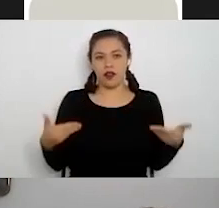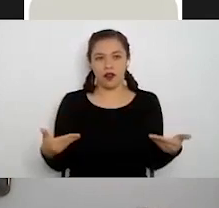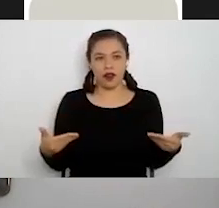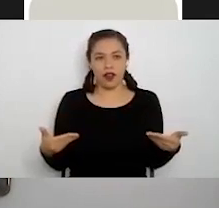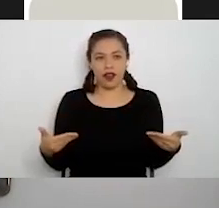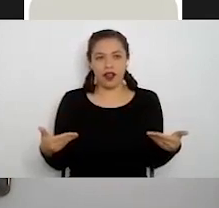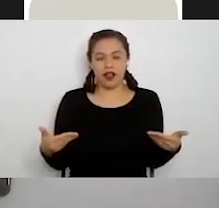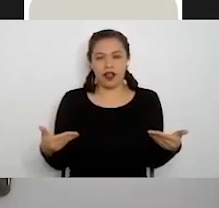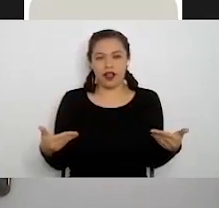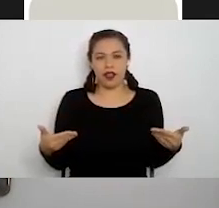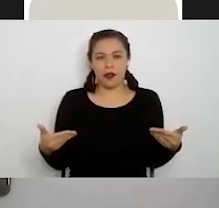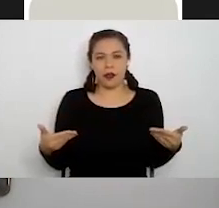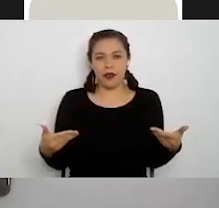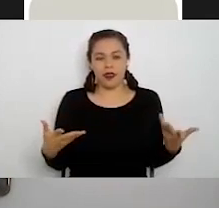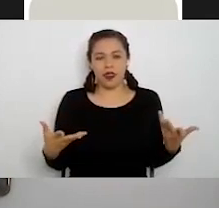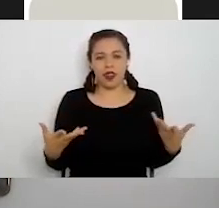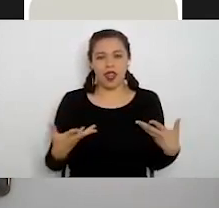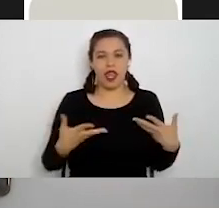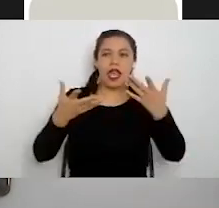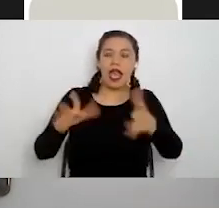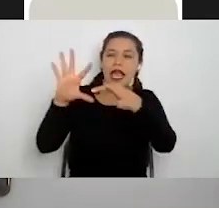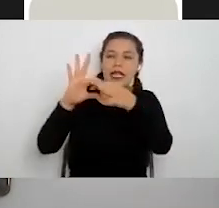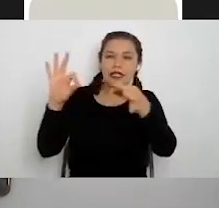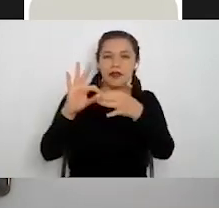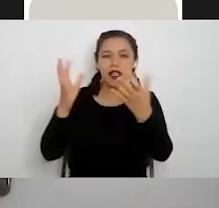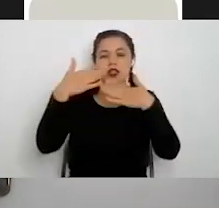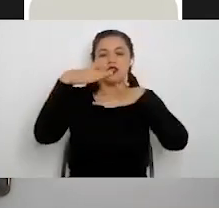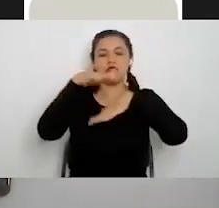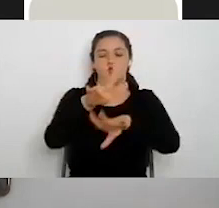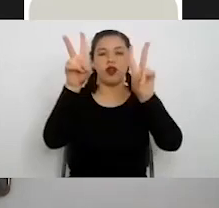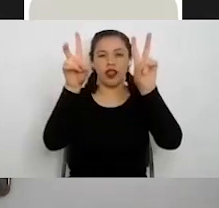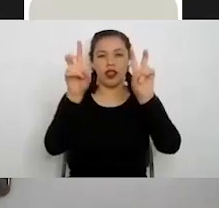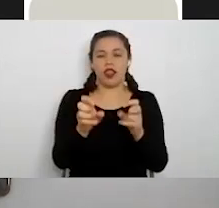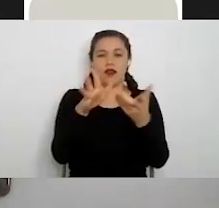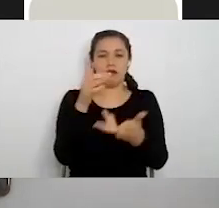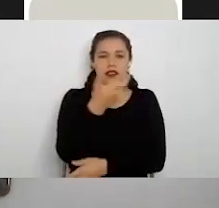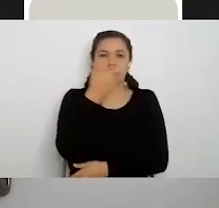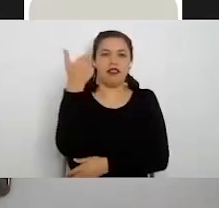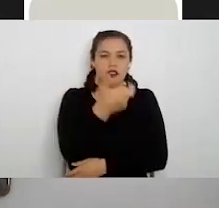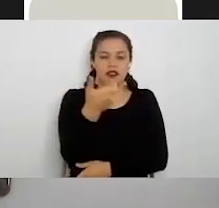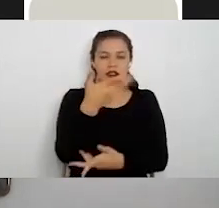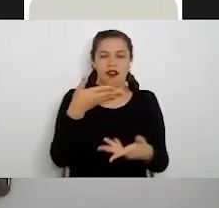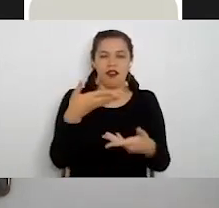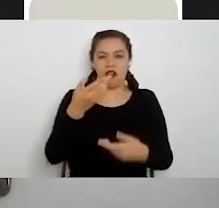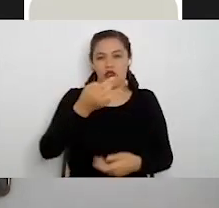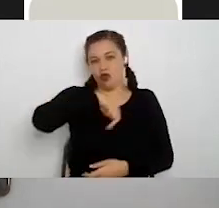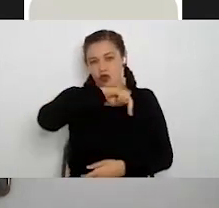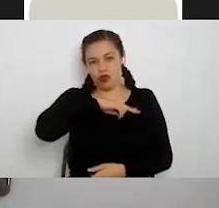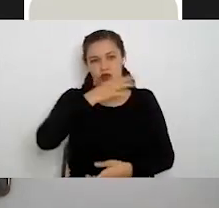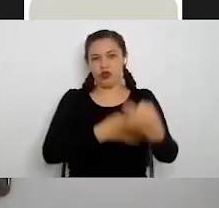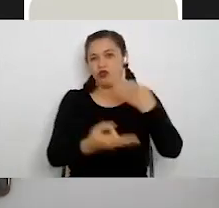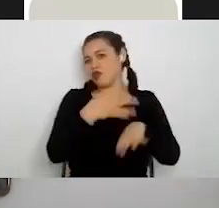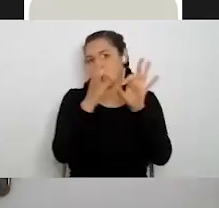de pues iluminarnos un poco sobre los temas financieros que son importantes para todos y por supuesto